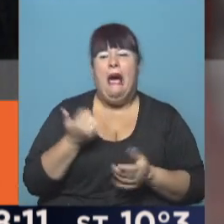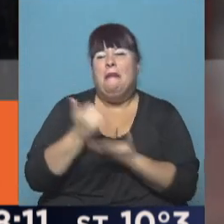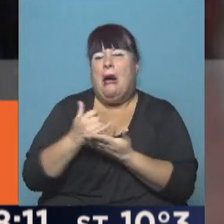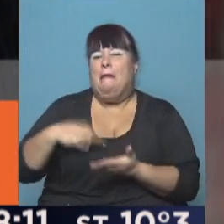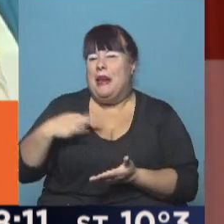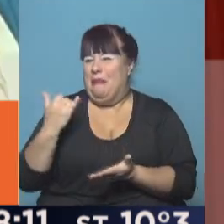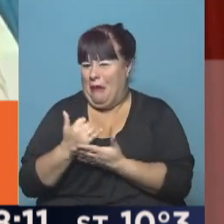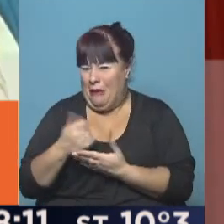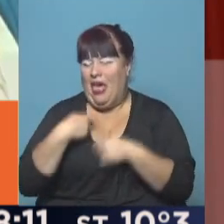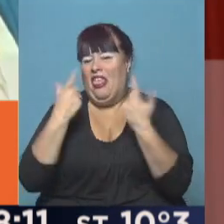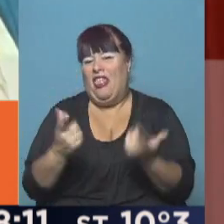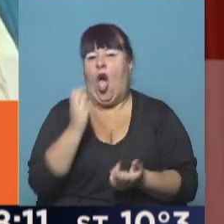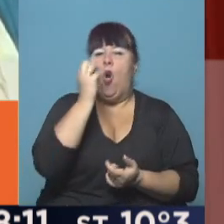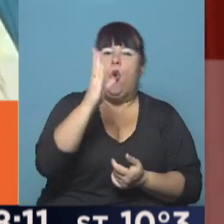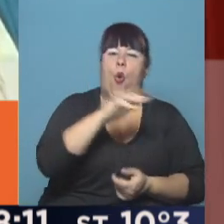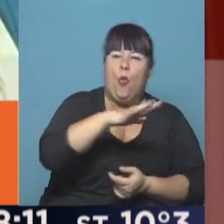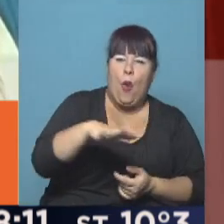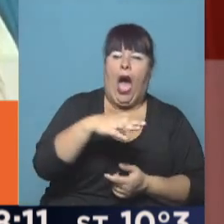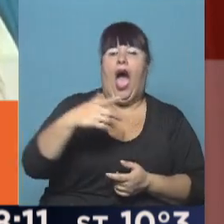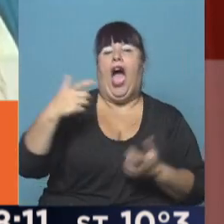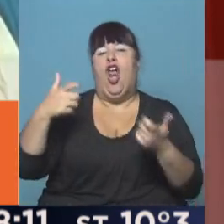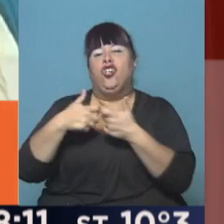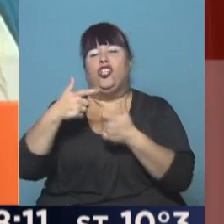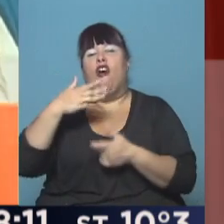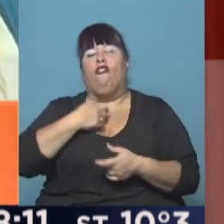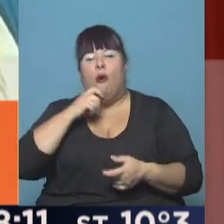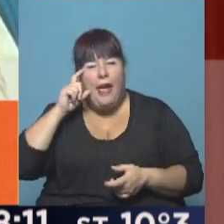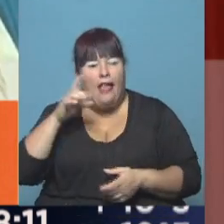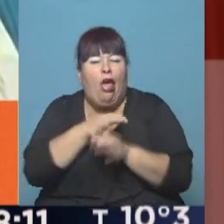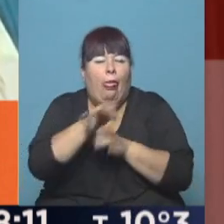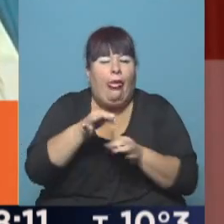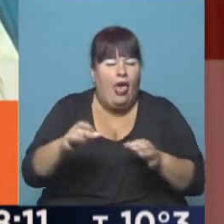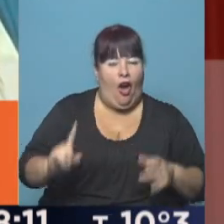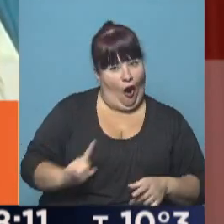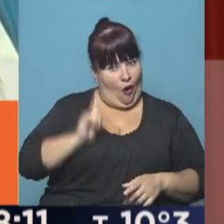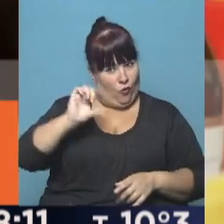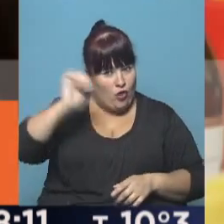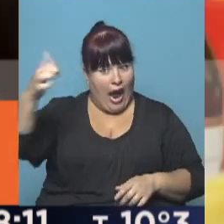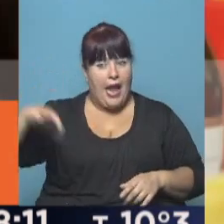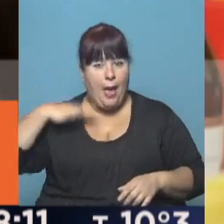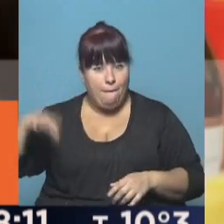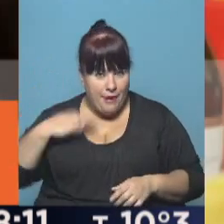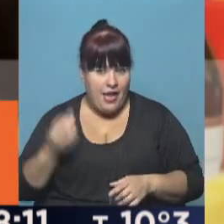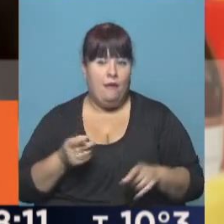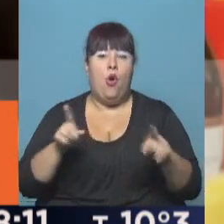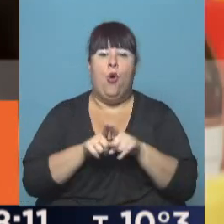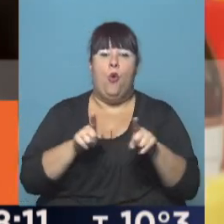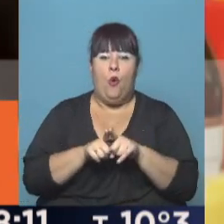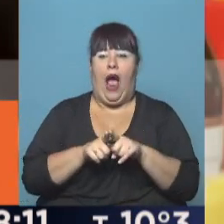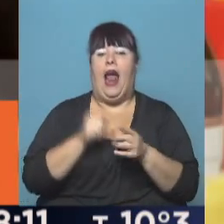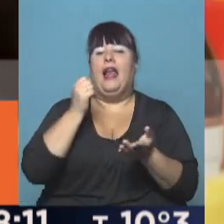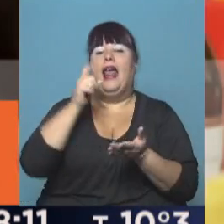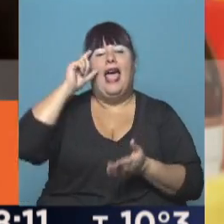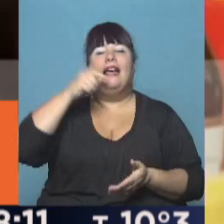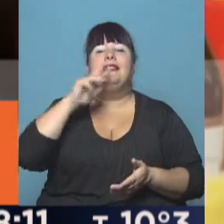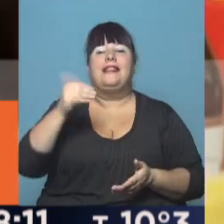premios que se entregan en clubes de barrio en sociedades de fomento en pequeños lugares orgullosos ganadores de premios como el estampas de buenos